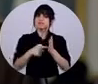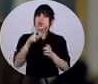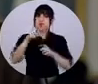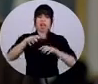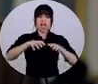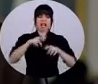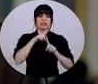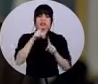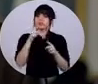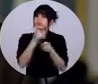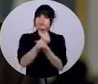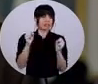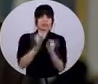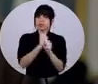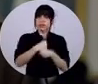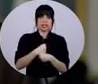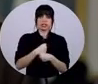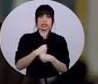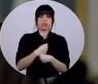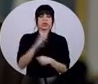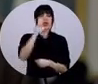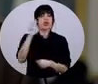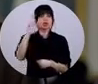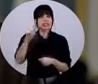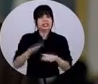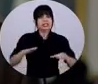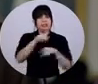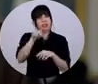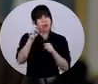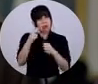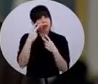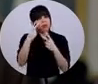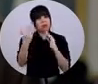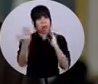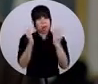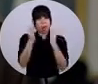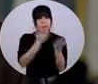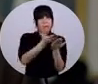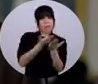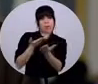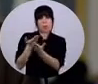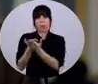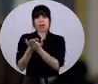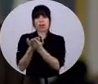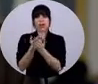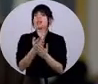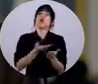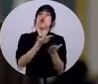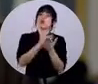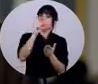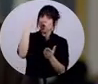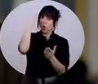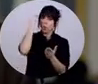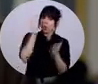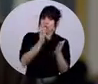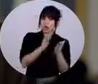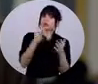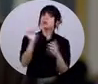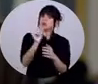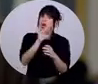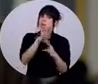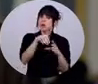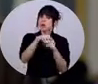pago de la segunda quincena de mayo se adelante para el día 23, lo cual resulta técnicamente imposible. Si bien